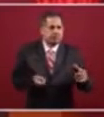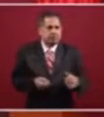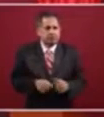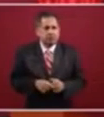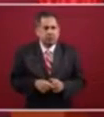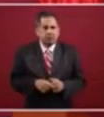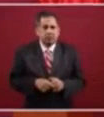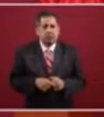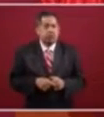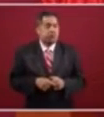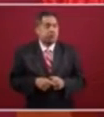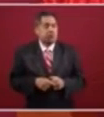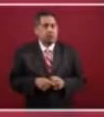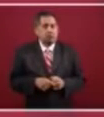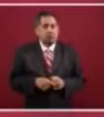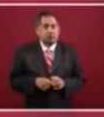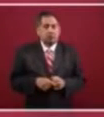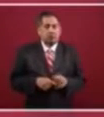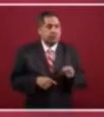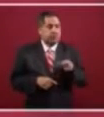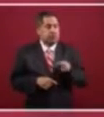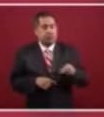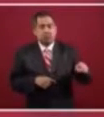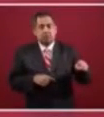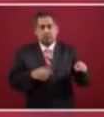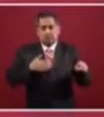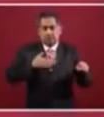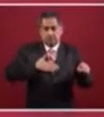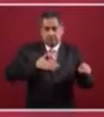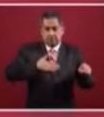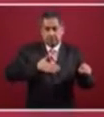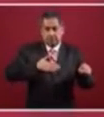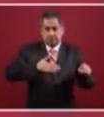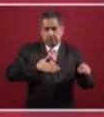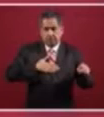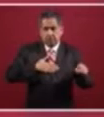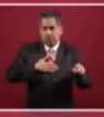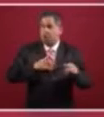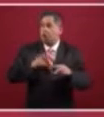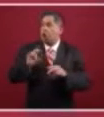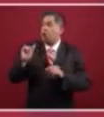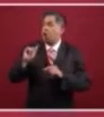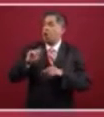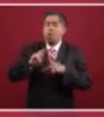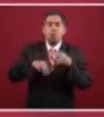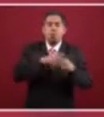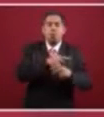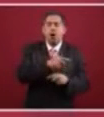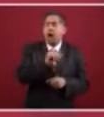y van al baño y si voy al juárez